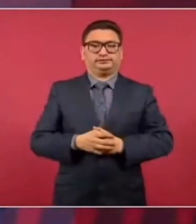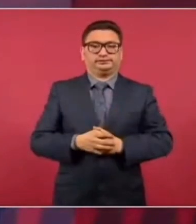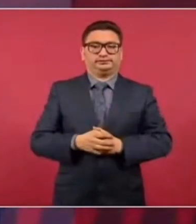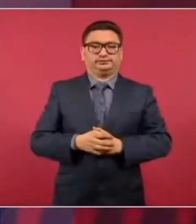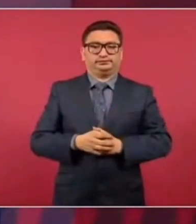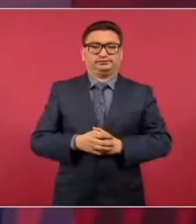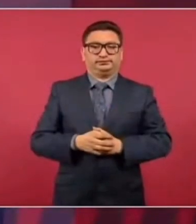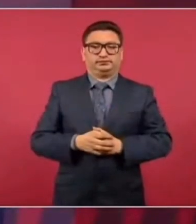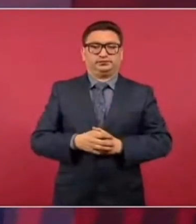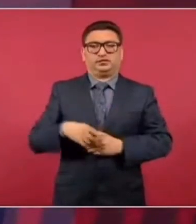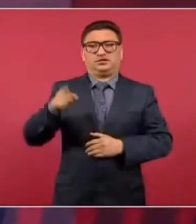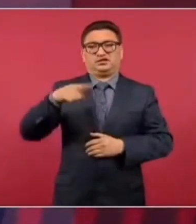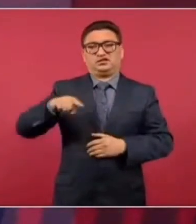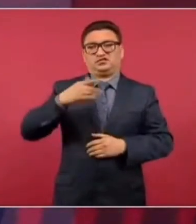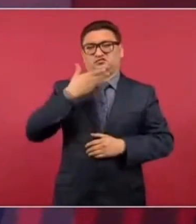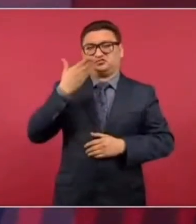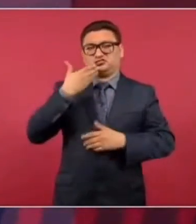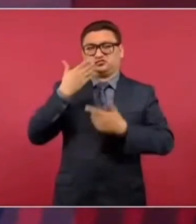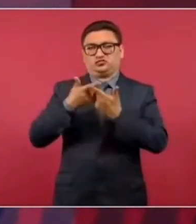y a la oligarquía,